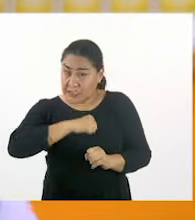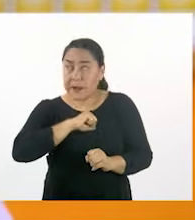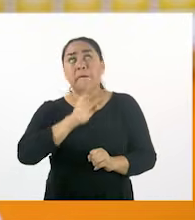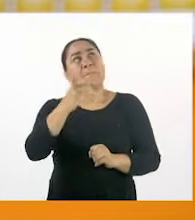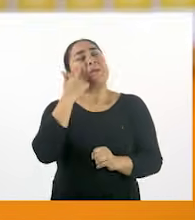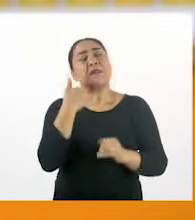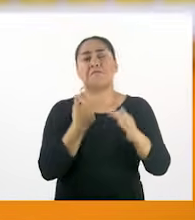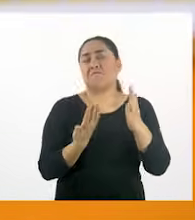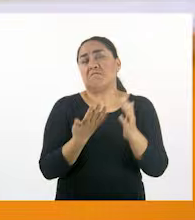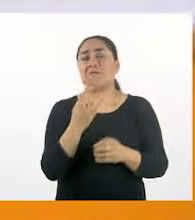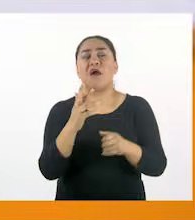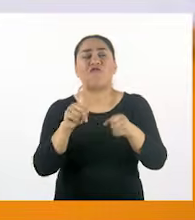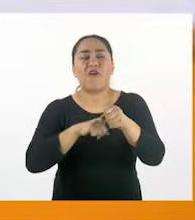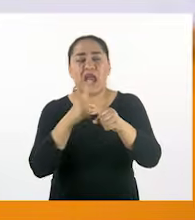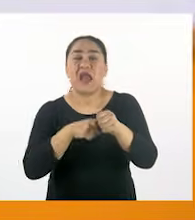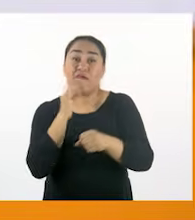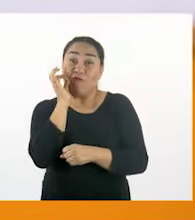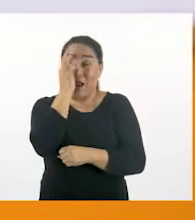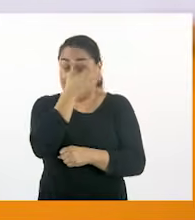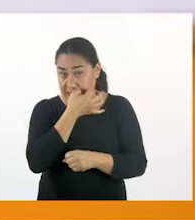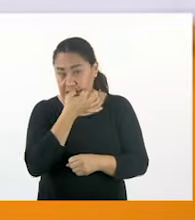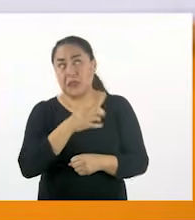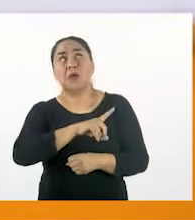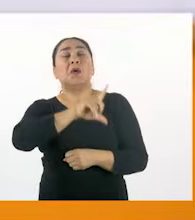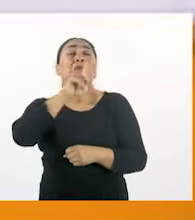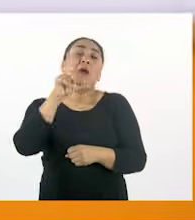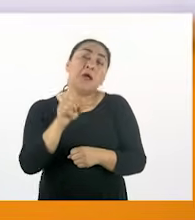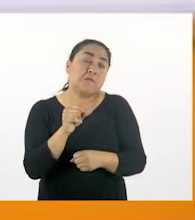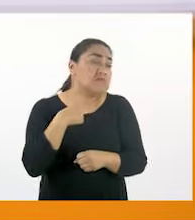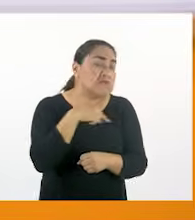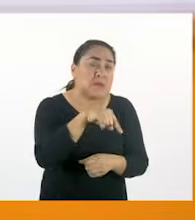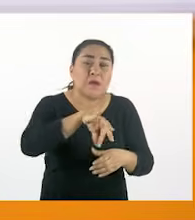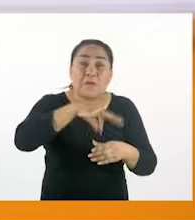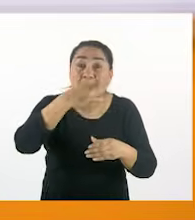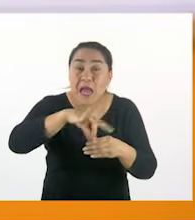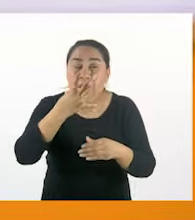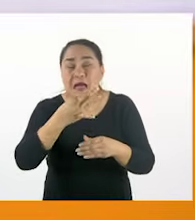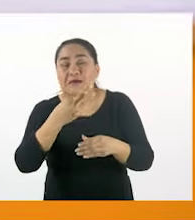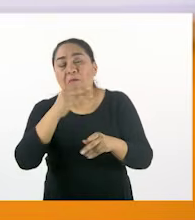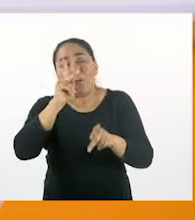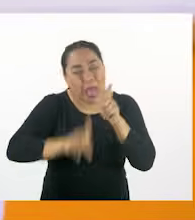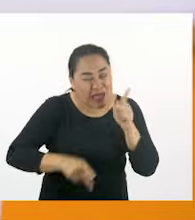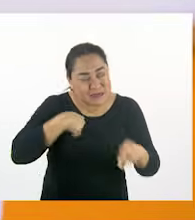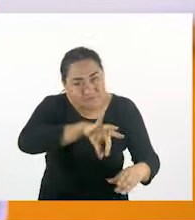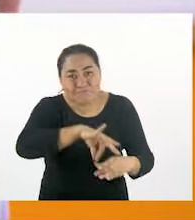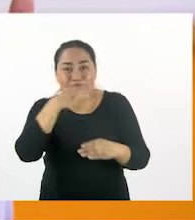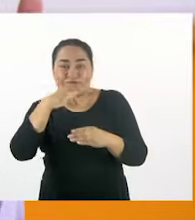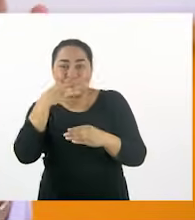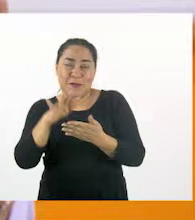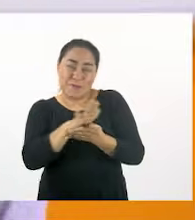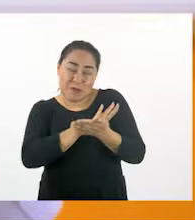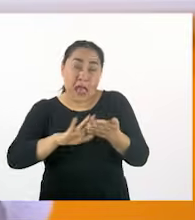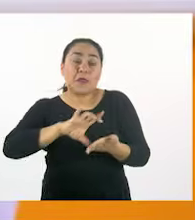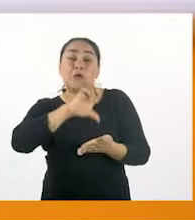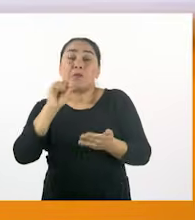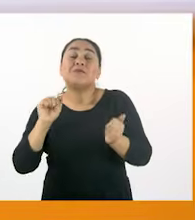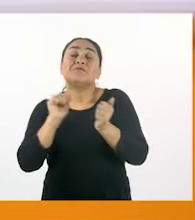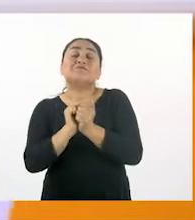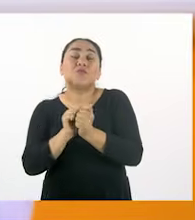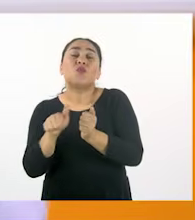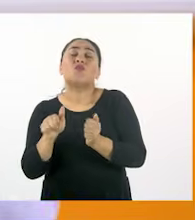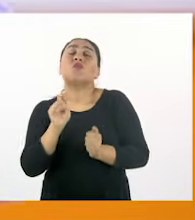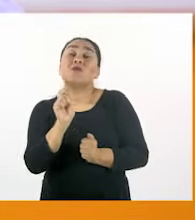tomé un refresquito muy rico de fresa y después encontré unas papitas por ahí que no me había terminado y fue para acompañar a mi